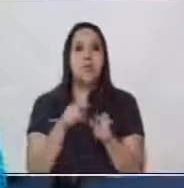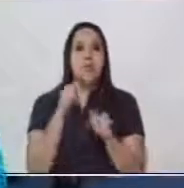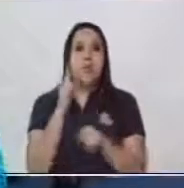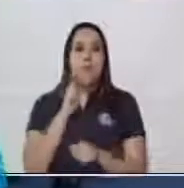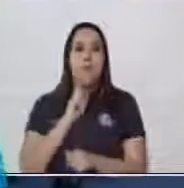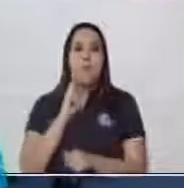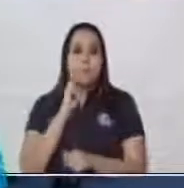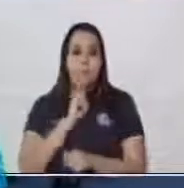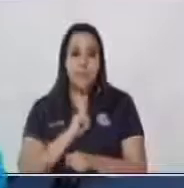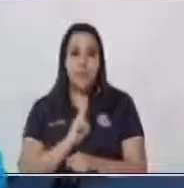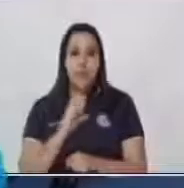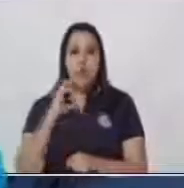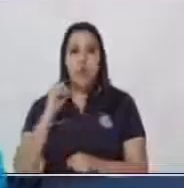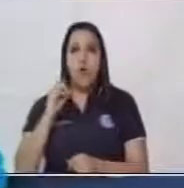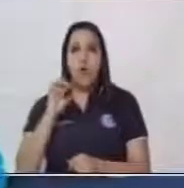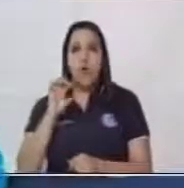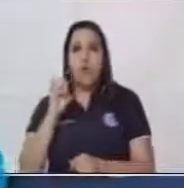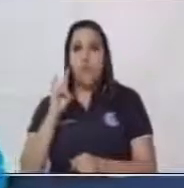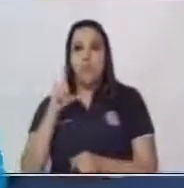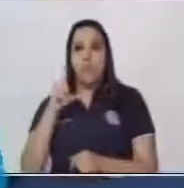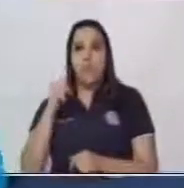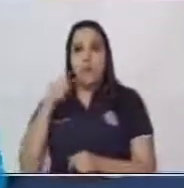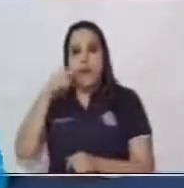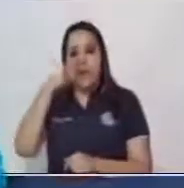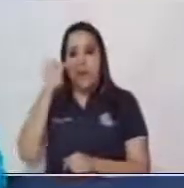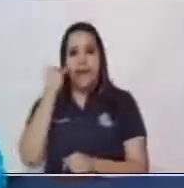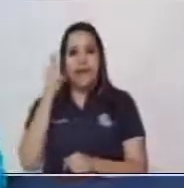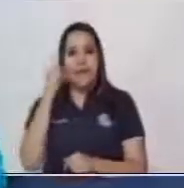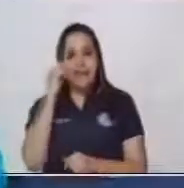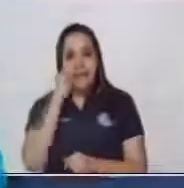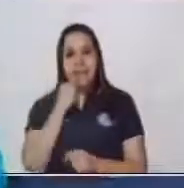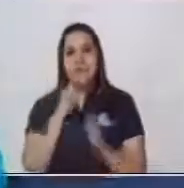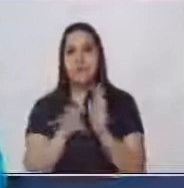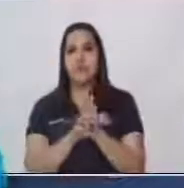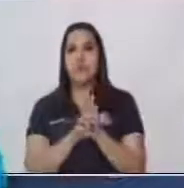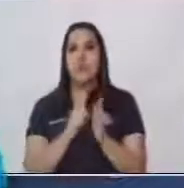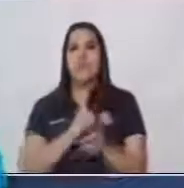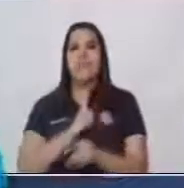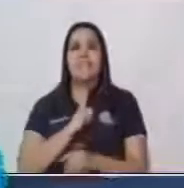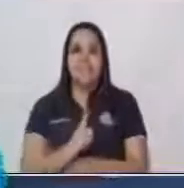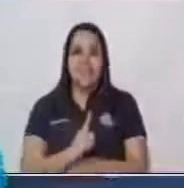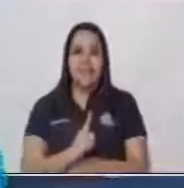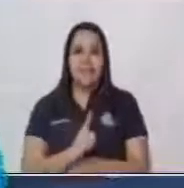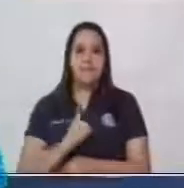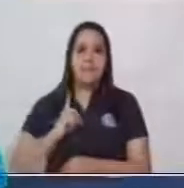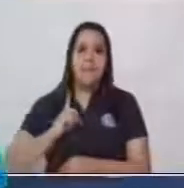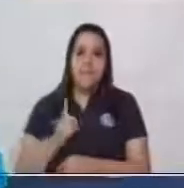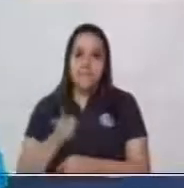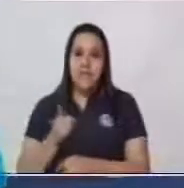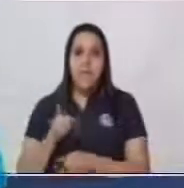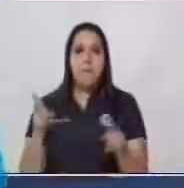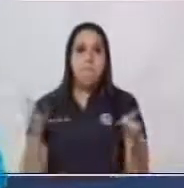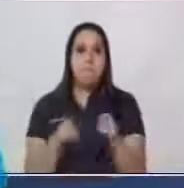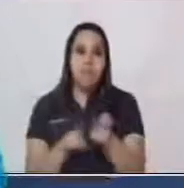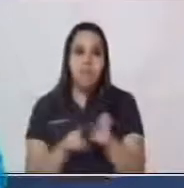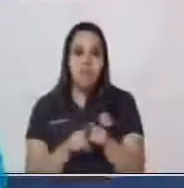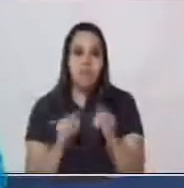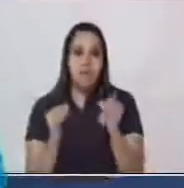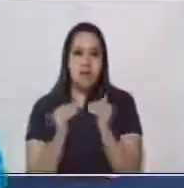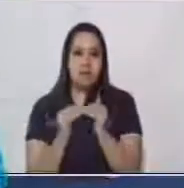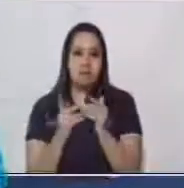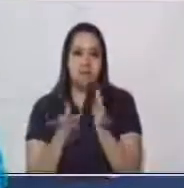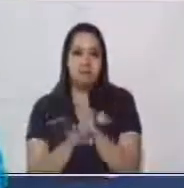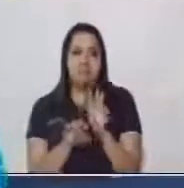verbos copulativos? Pues los verbos ser, estar o parecer obviamente están conjugados. Cuando